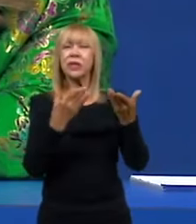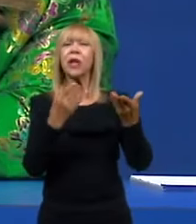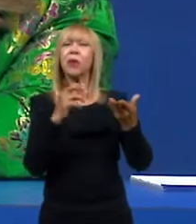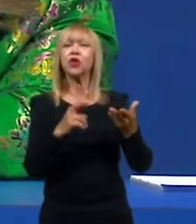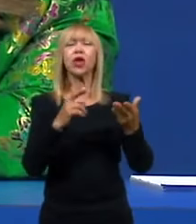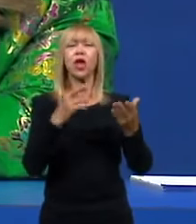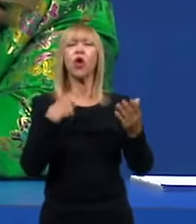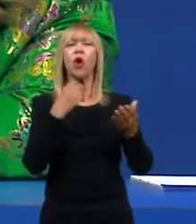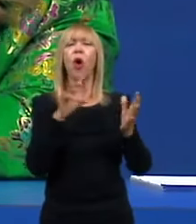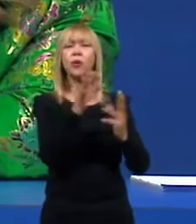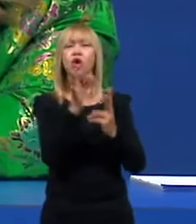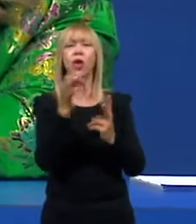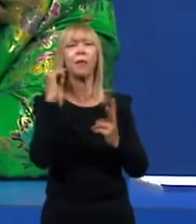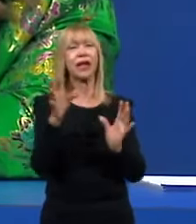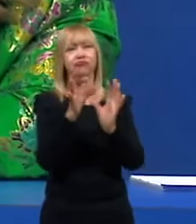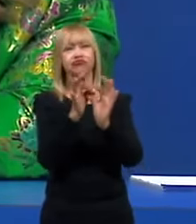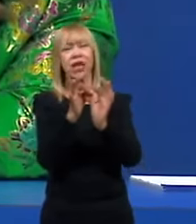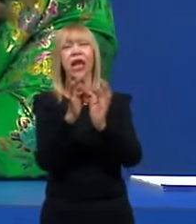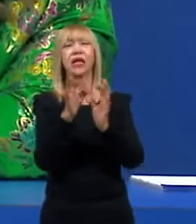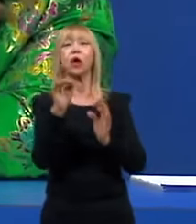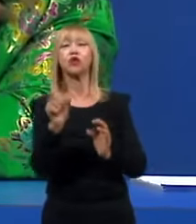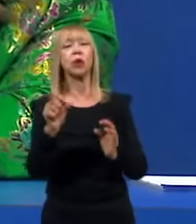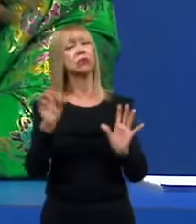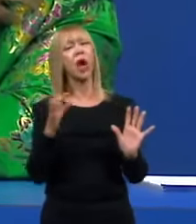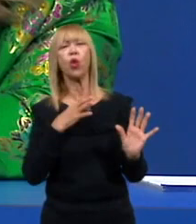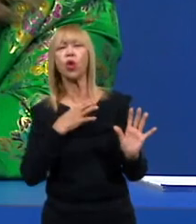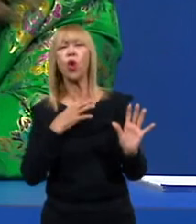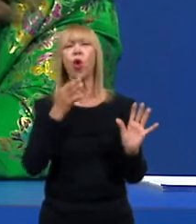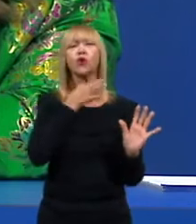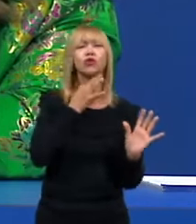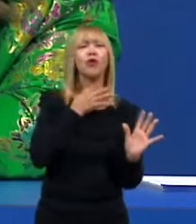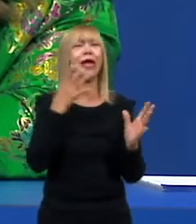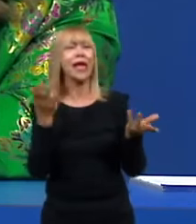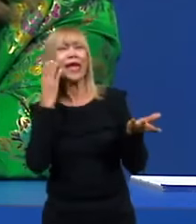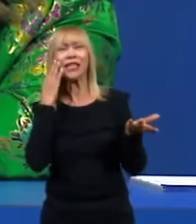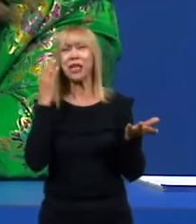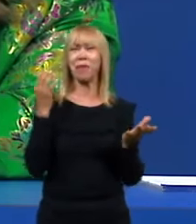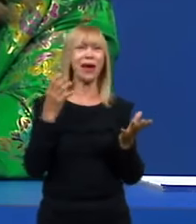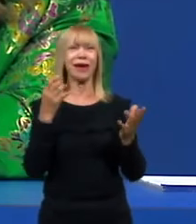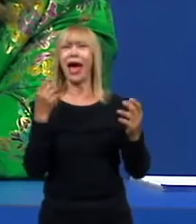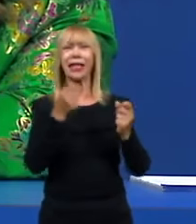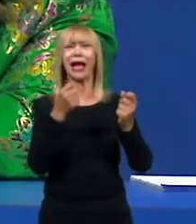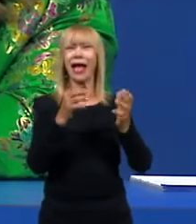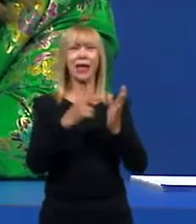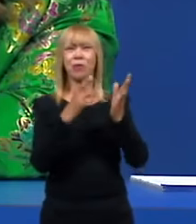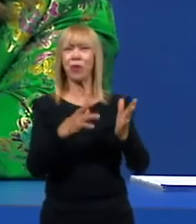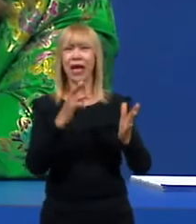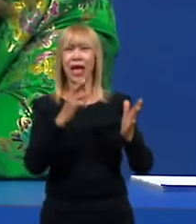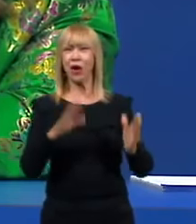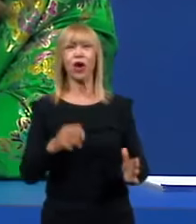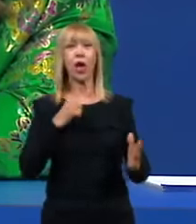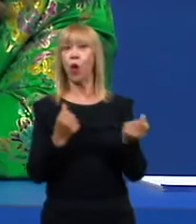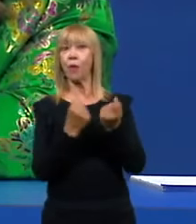por el Departamento de Justicia de los Estados Unidos. Me está muy curioso que quieran atacar el que republicanos no respalden el proyecto,